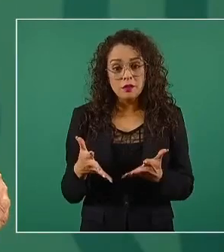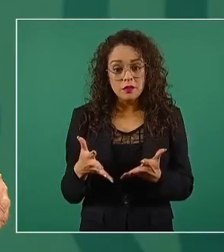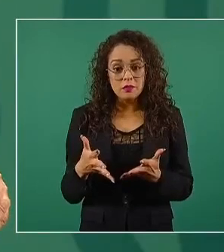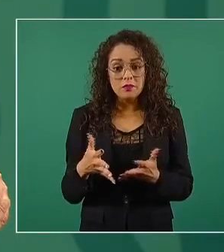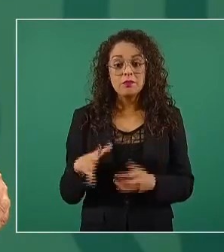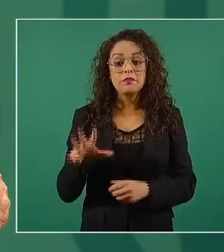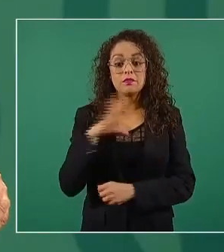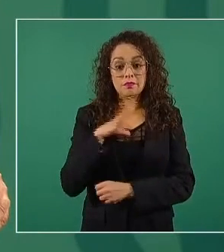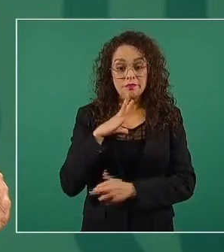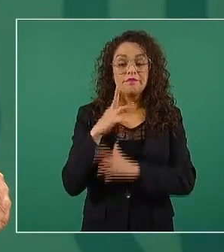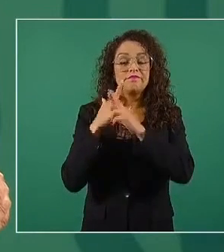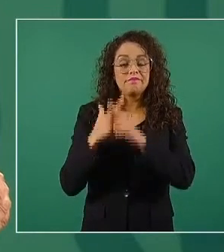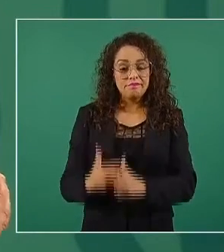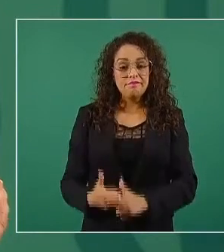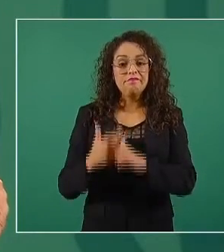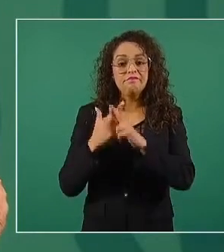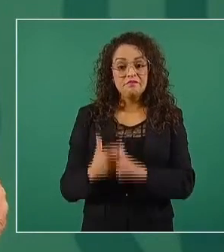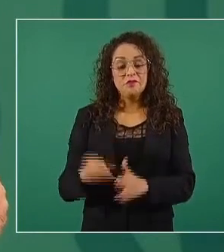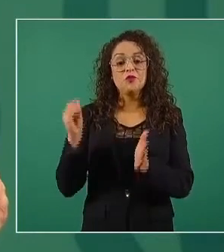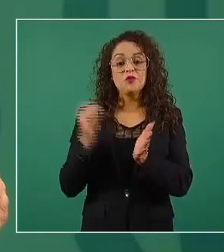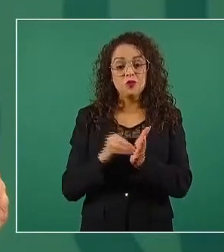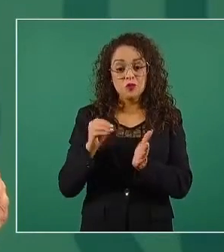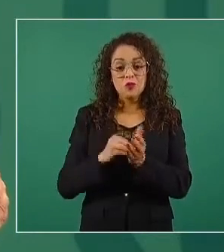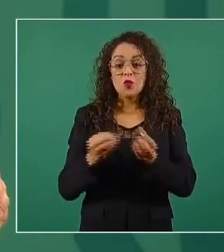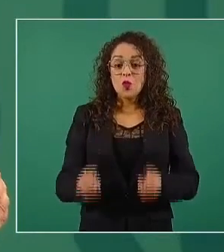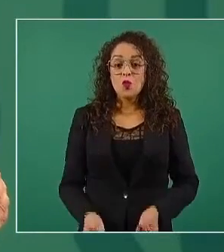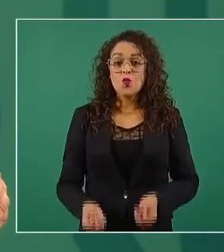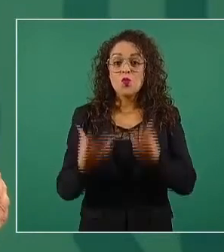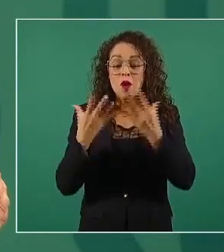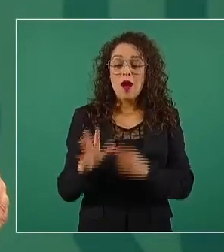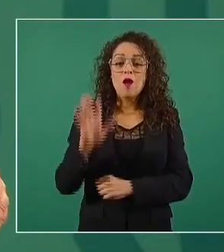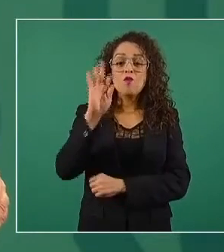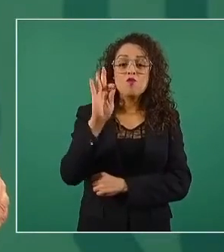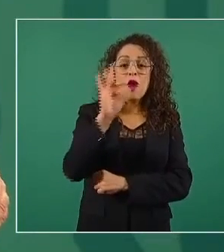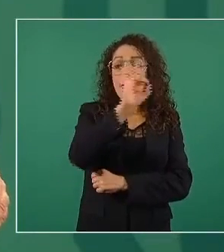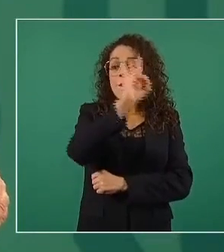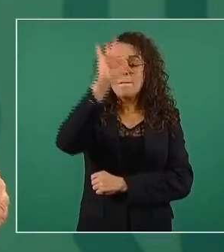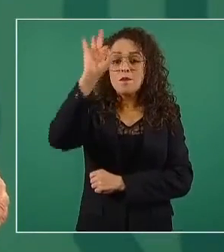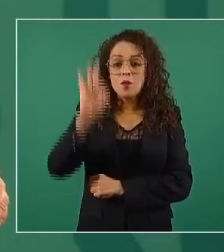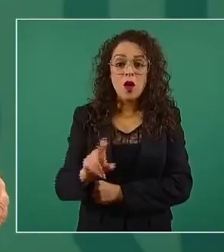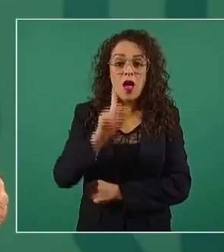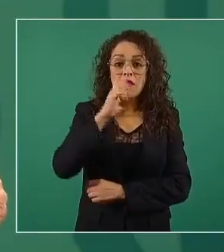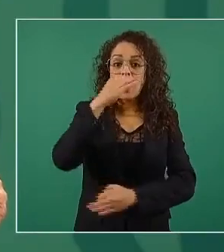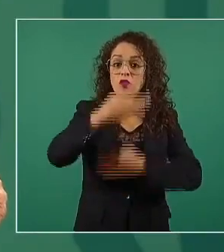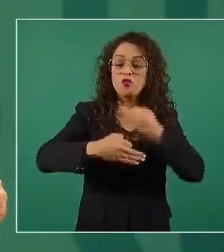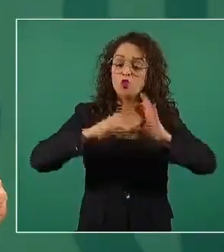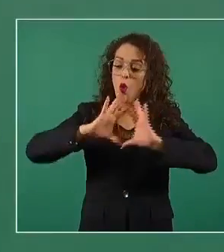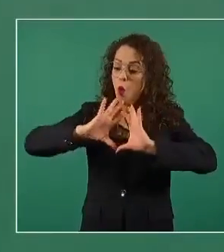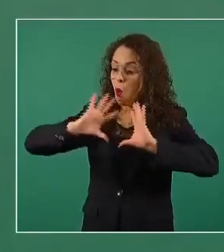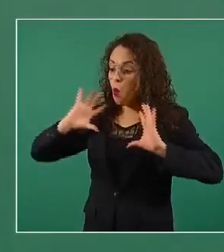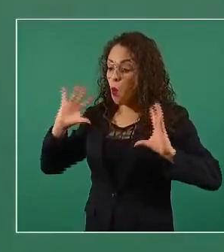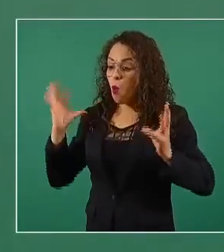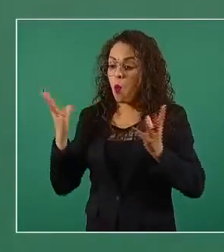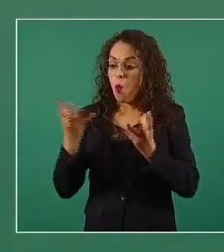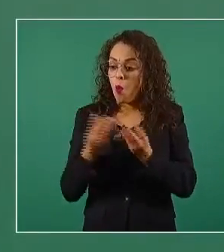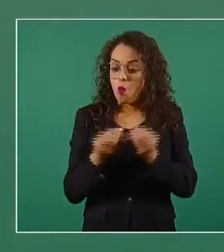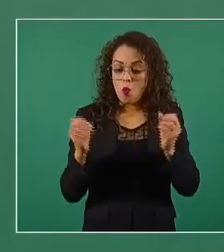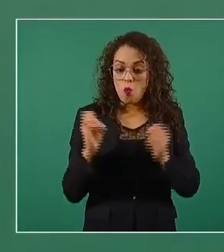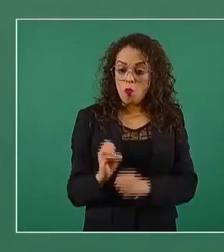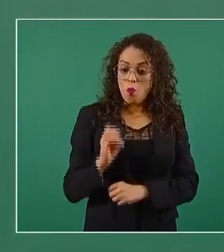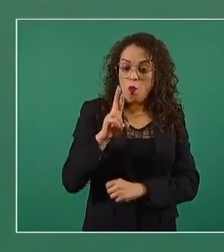tenemos un excedente del 40% de todo el gas que se adquirió mediante esos